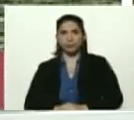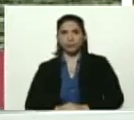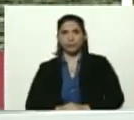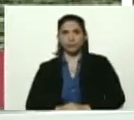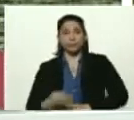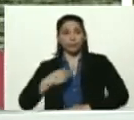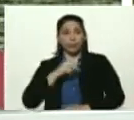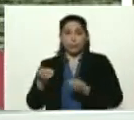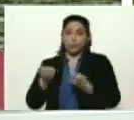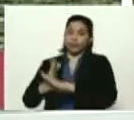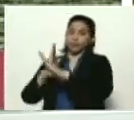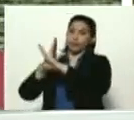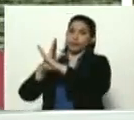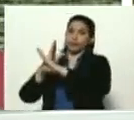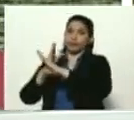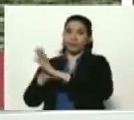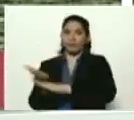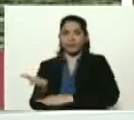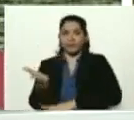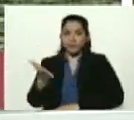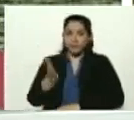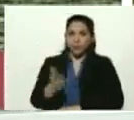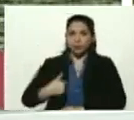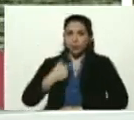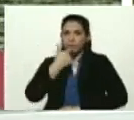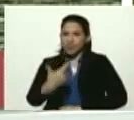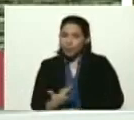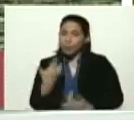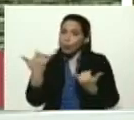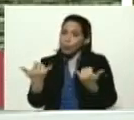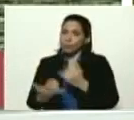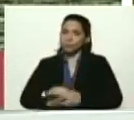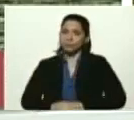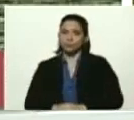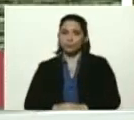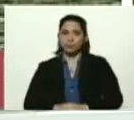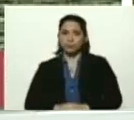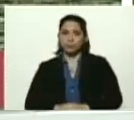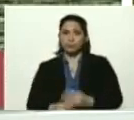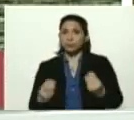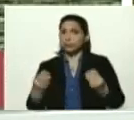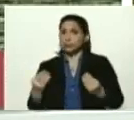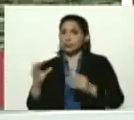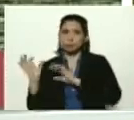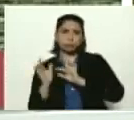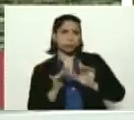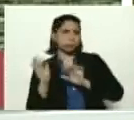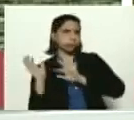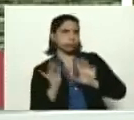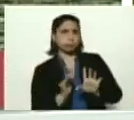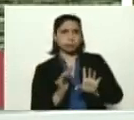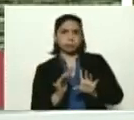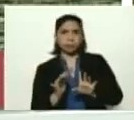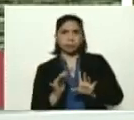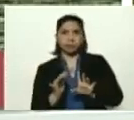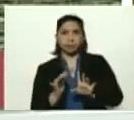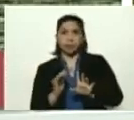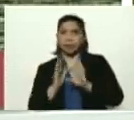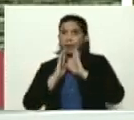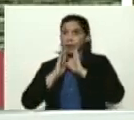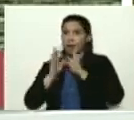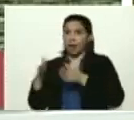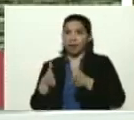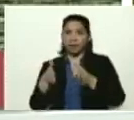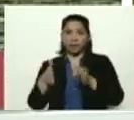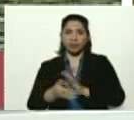lo hemos controlado medianamente, lo digo ahora. Muchos connacionales se han pasado por las trochas, se